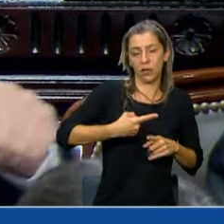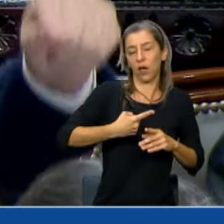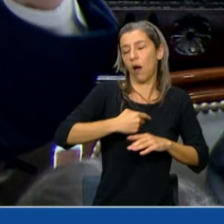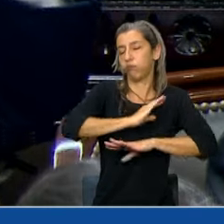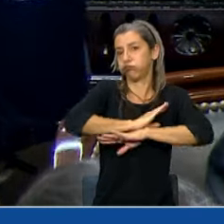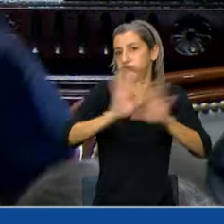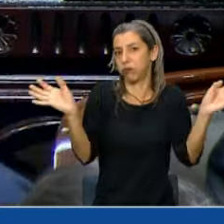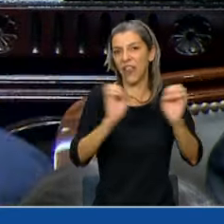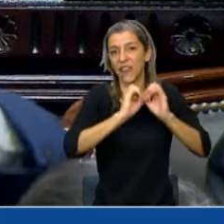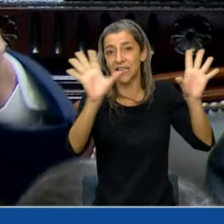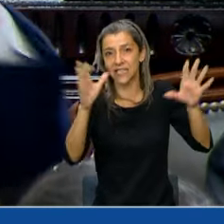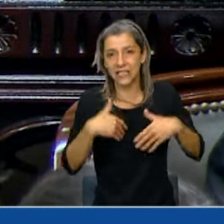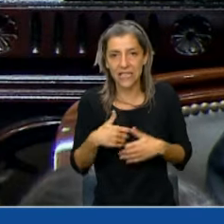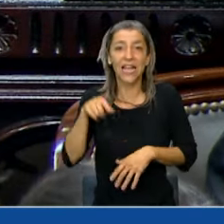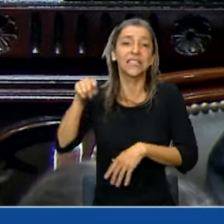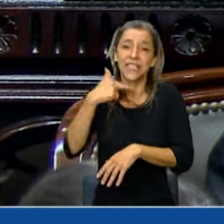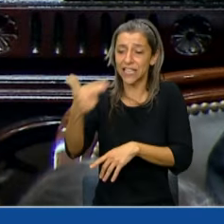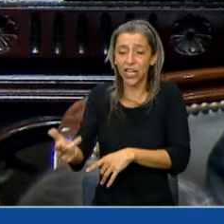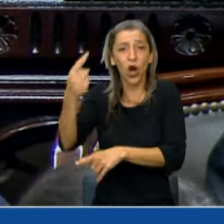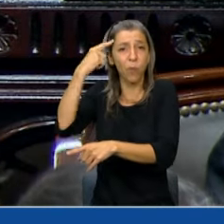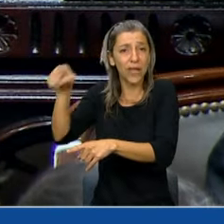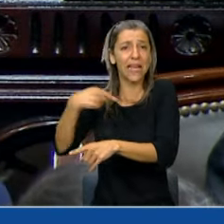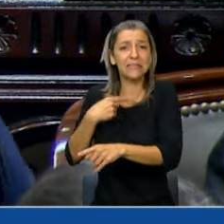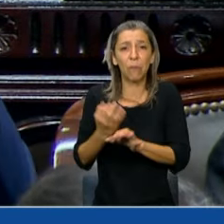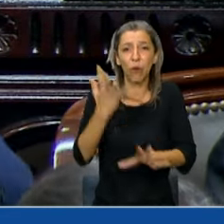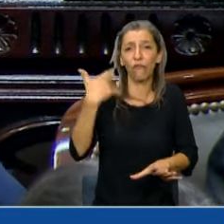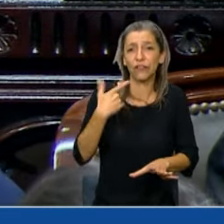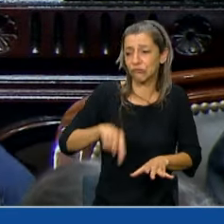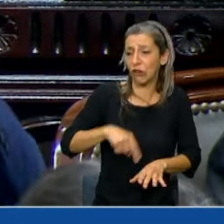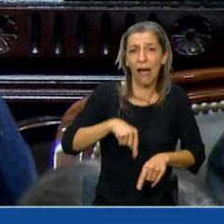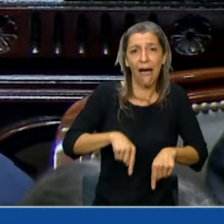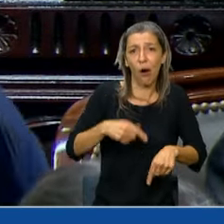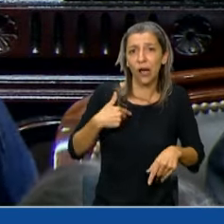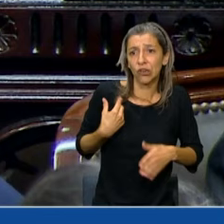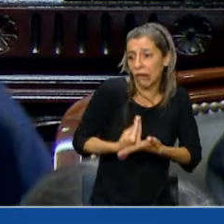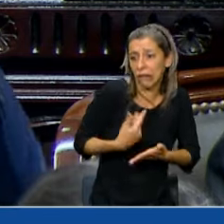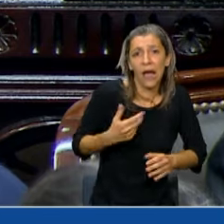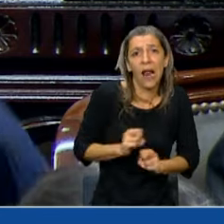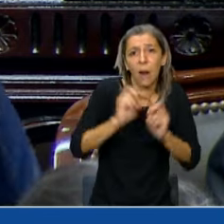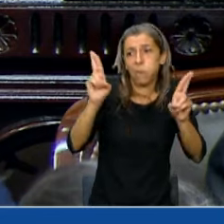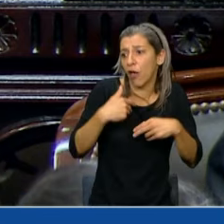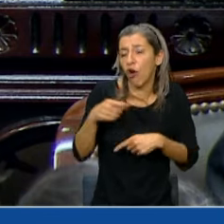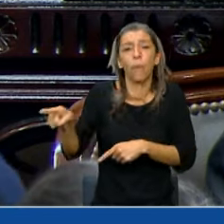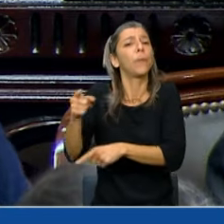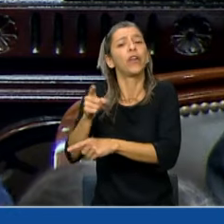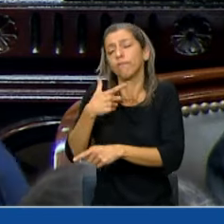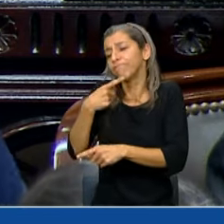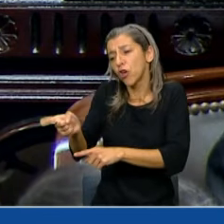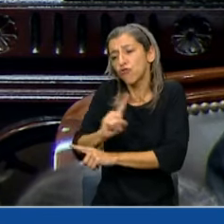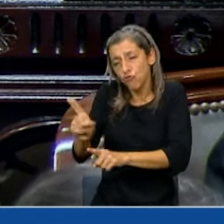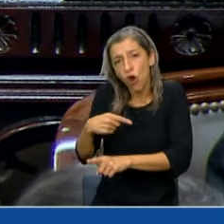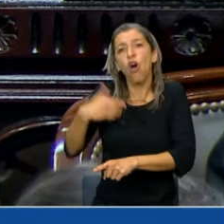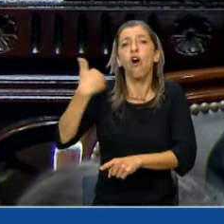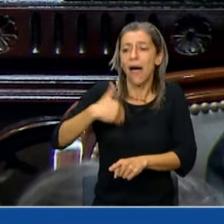padre se metió en la última profesión de todas yo digo no porque es la profesión que permite cambiar la realidad de los argentinos cuando pensamos